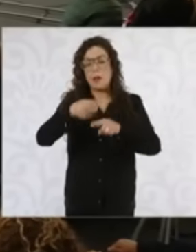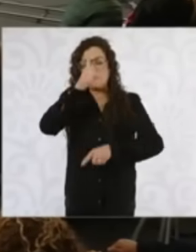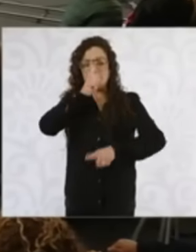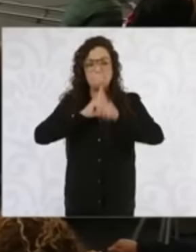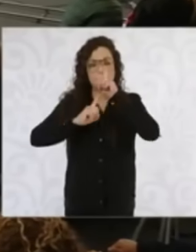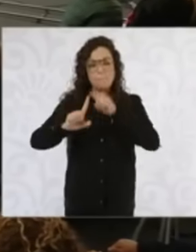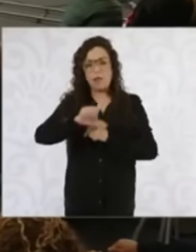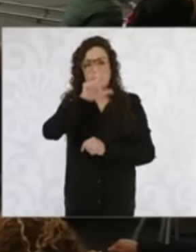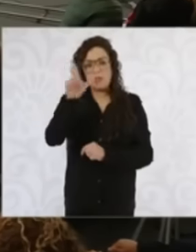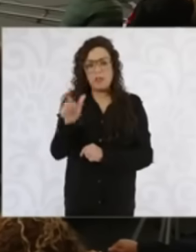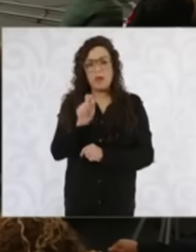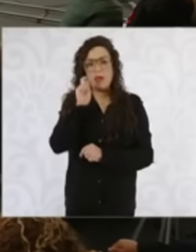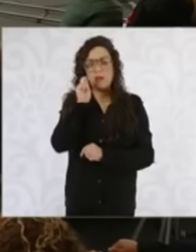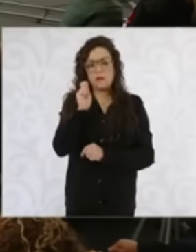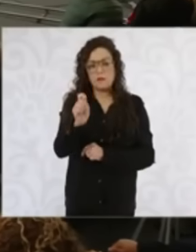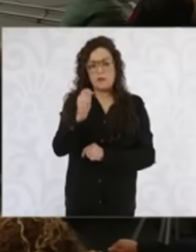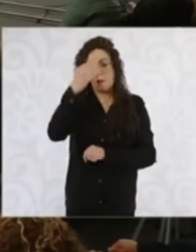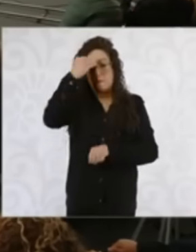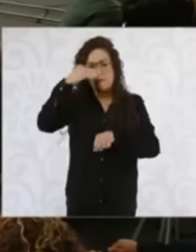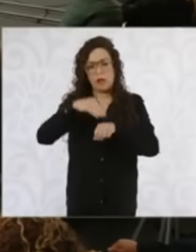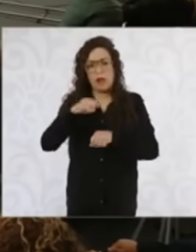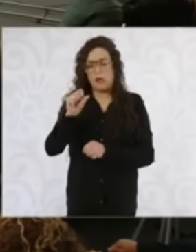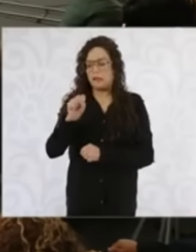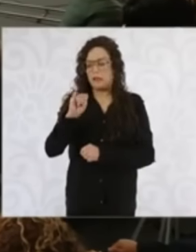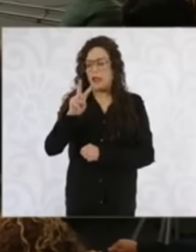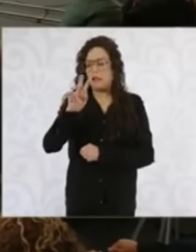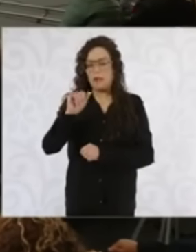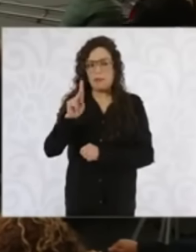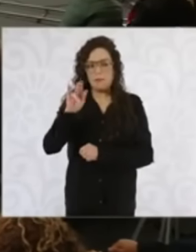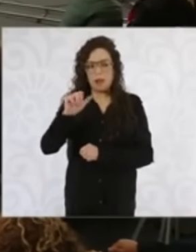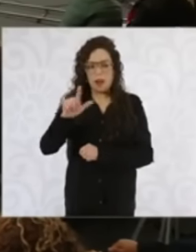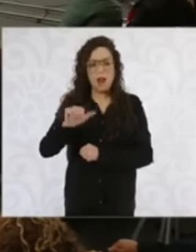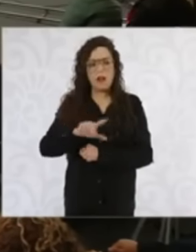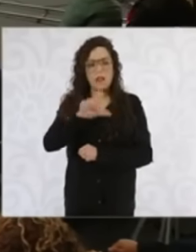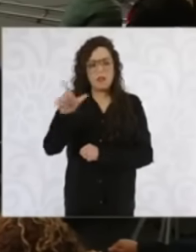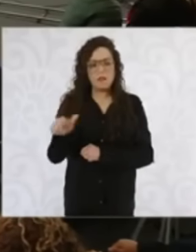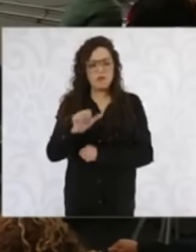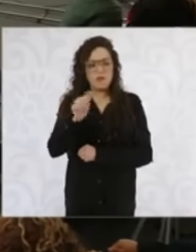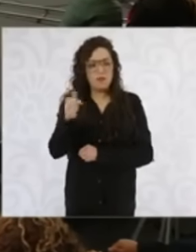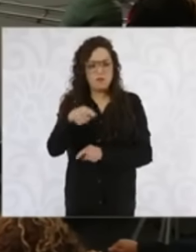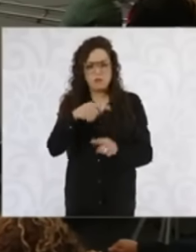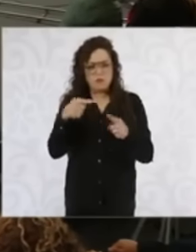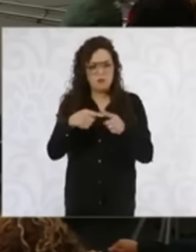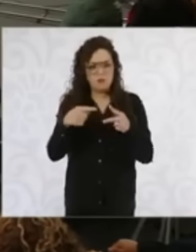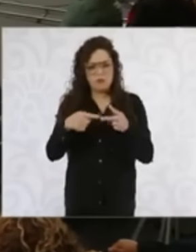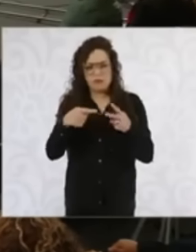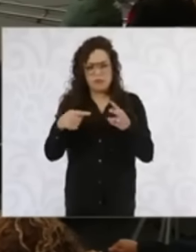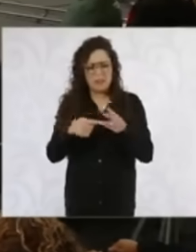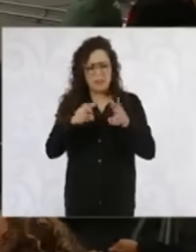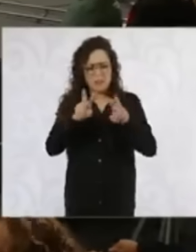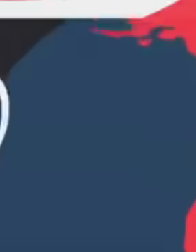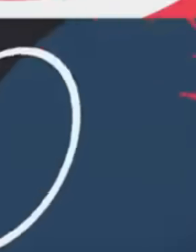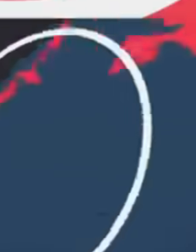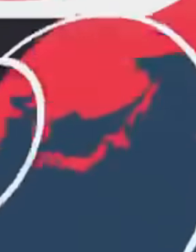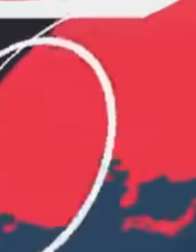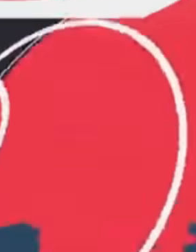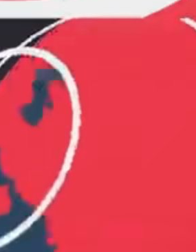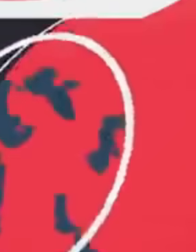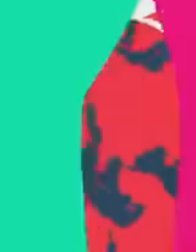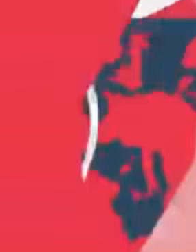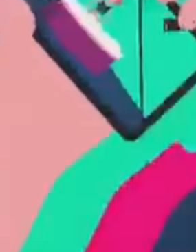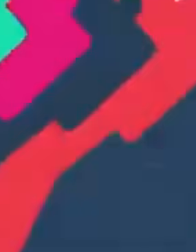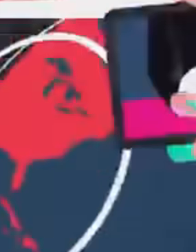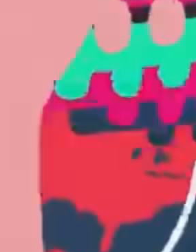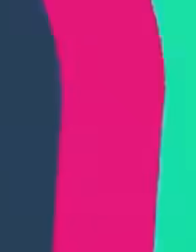el salario mínimo se fue para arriba como espuma. Y se establece que este incremento de salarios mínimos siempre va a ir por arriba de lo que es el